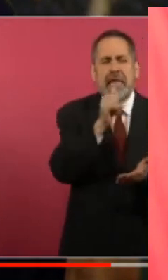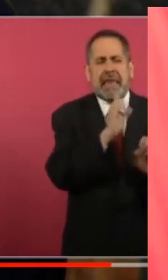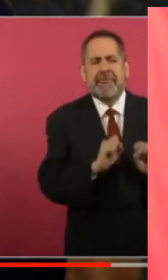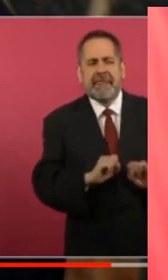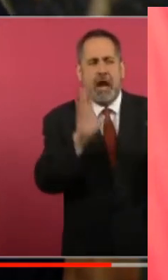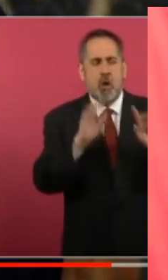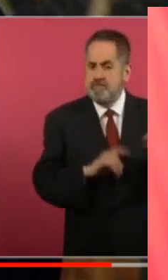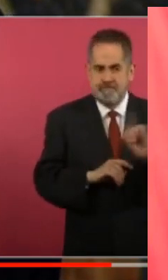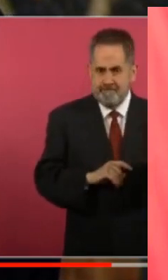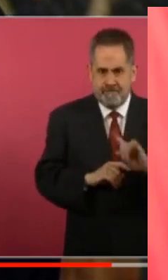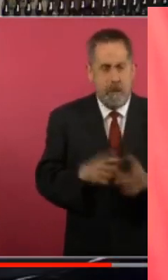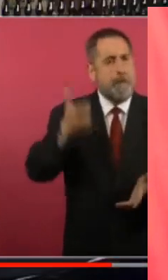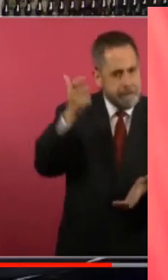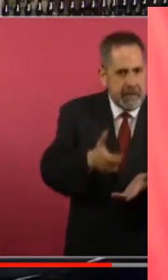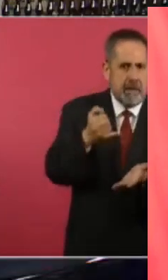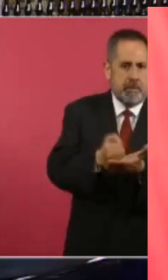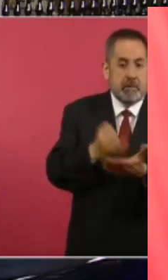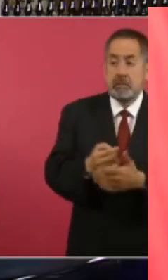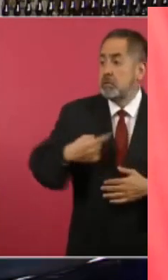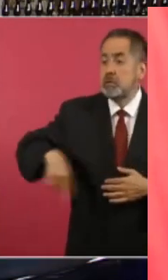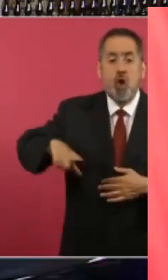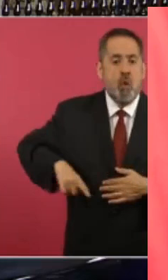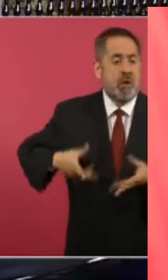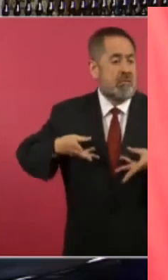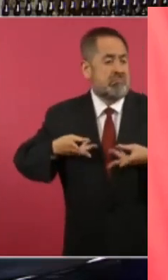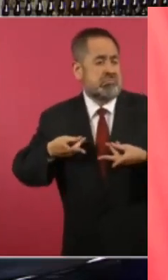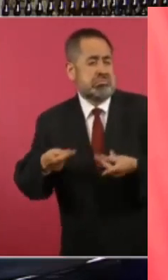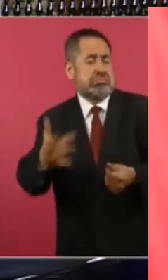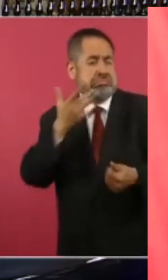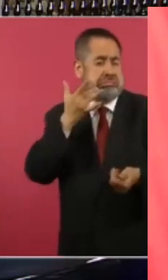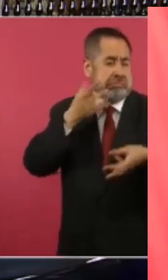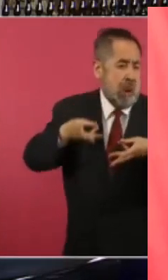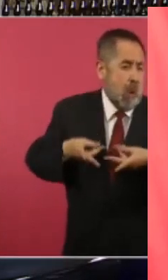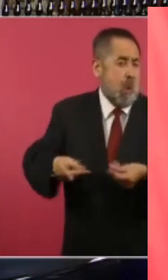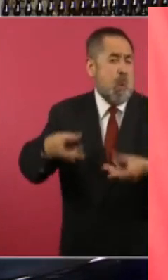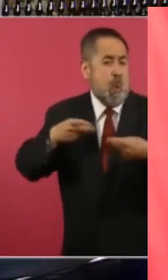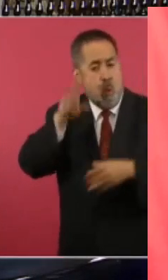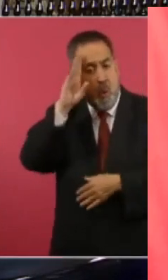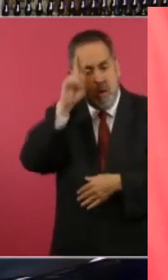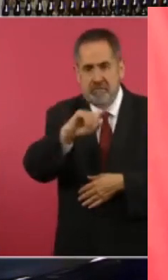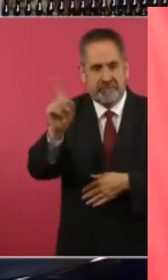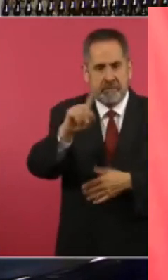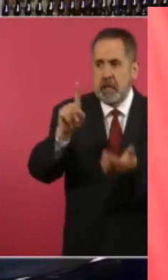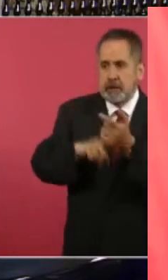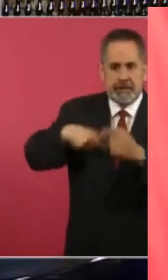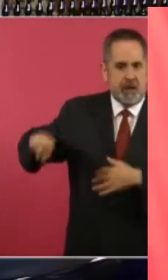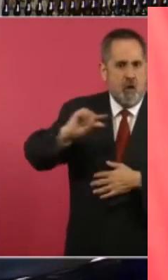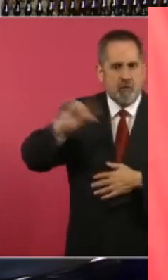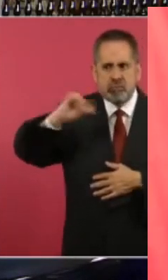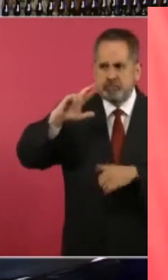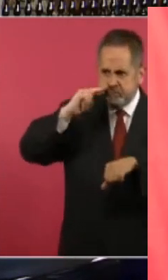No hay lujos en el gobierno y los servidores públicos actúan con eficiencia,